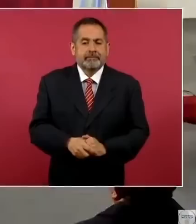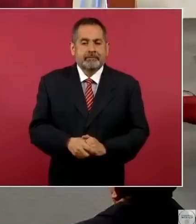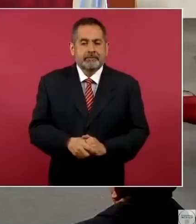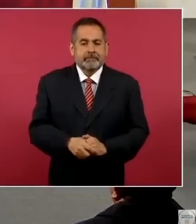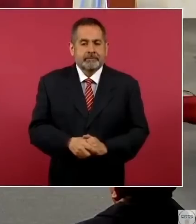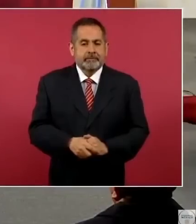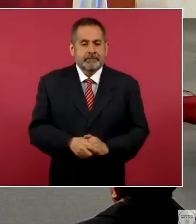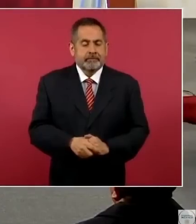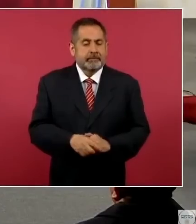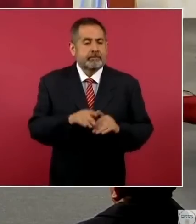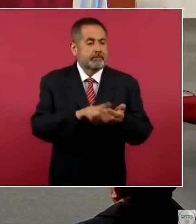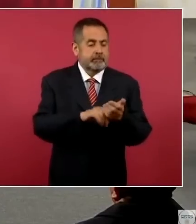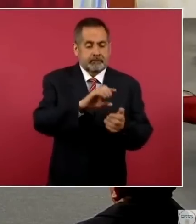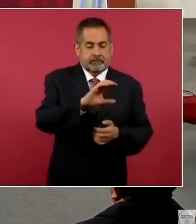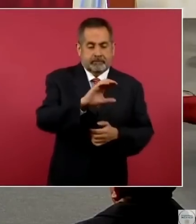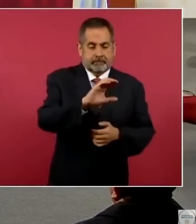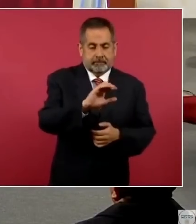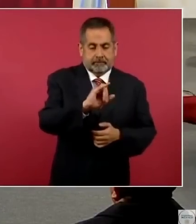Encuesta de Citi,